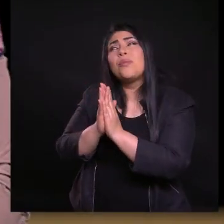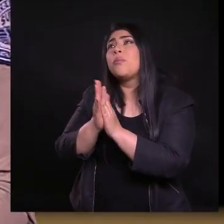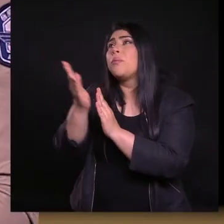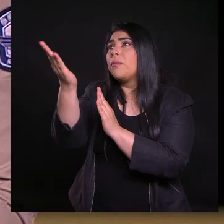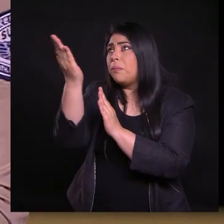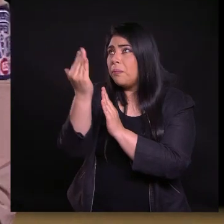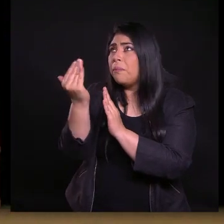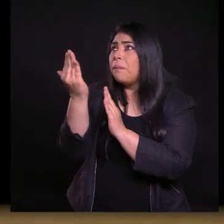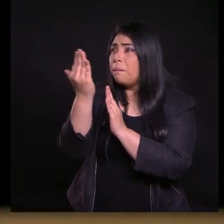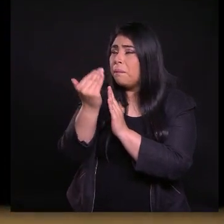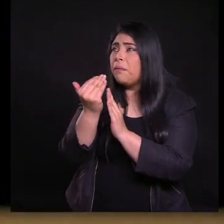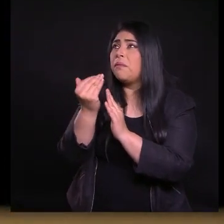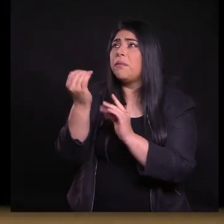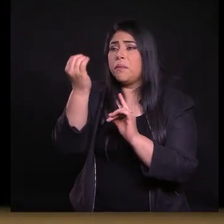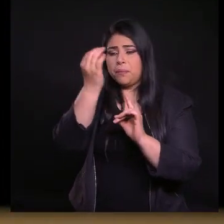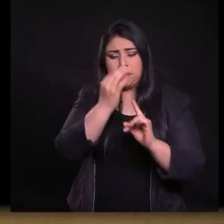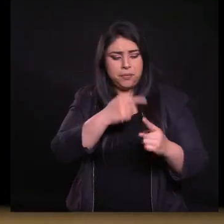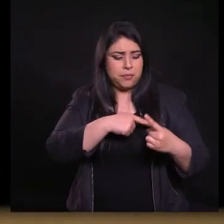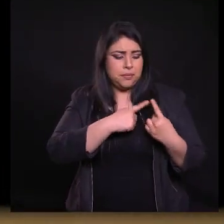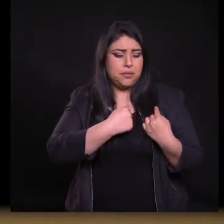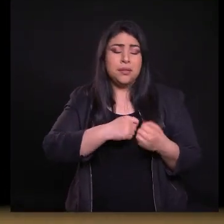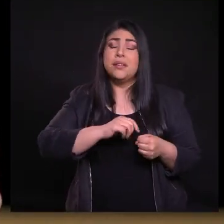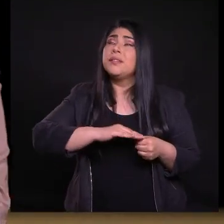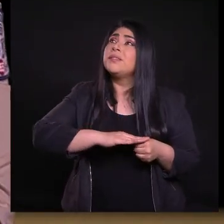allí en tu corazón